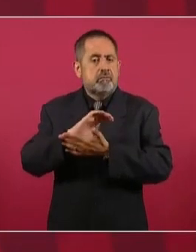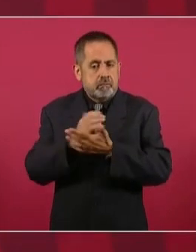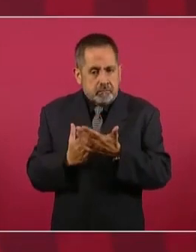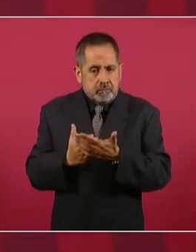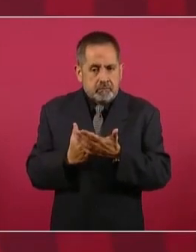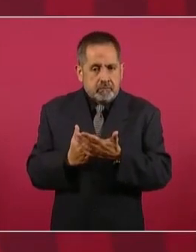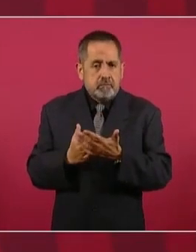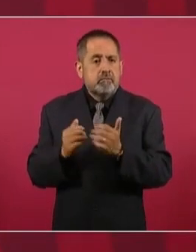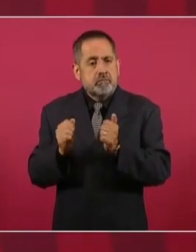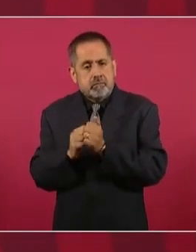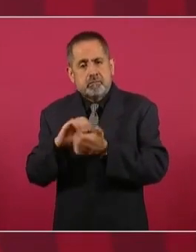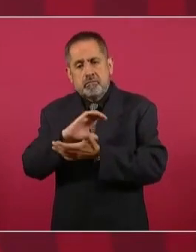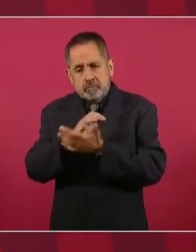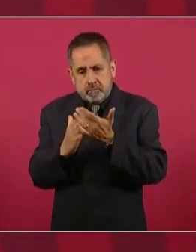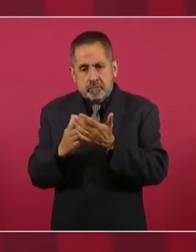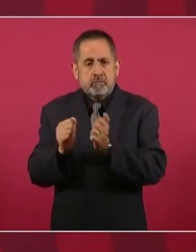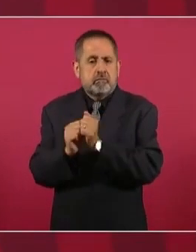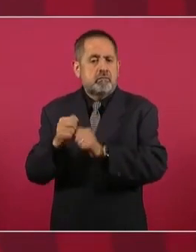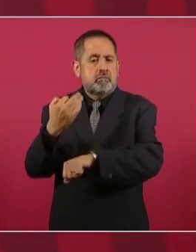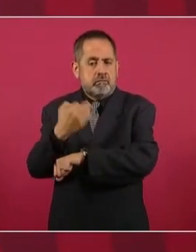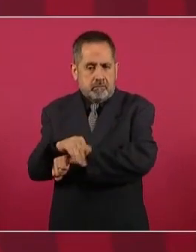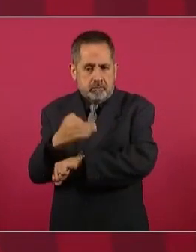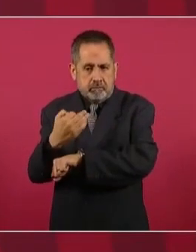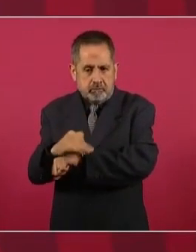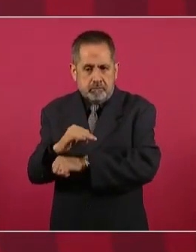y eventuales,